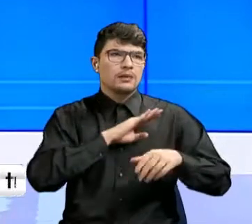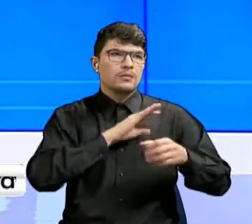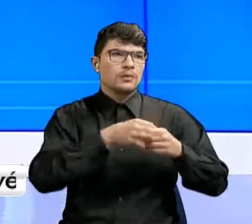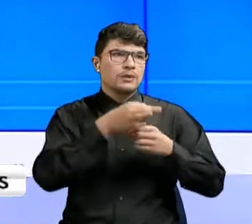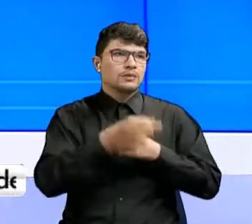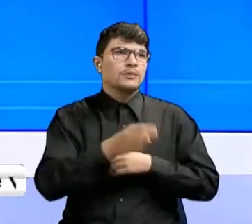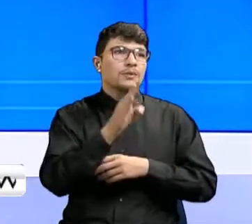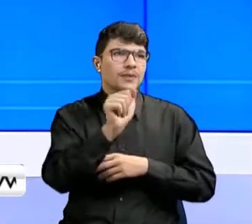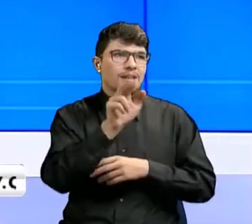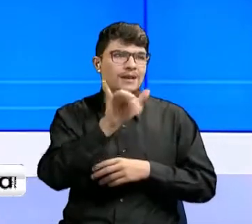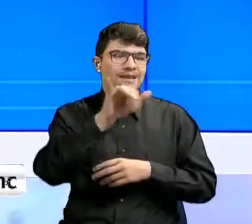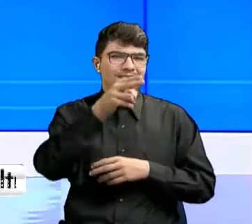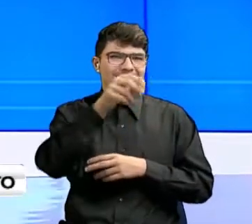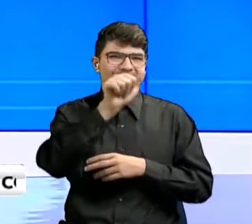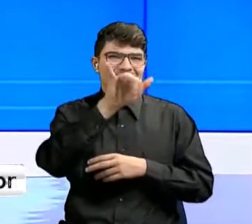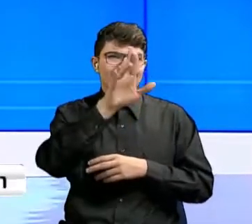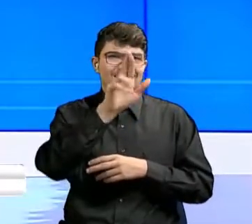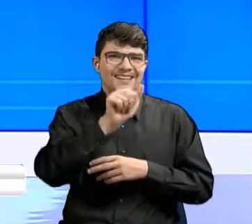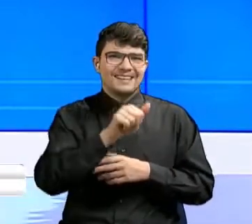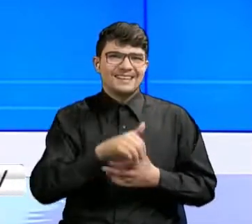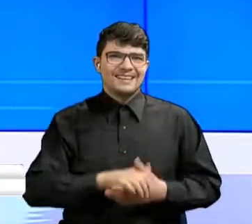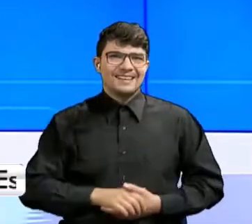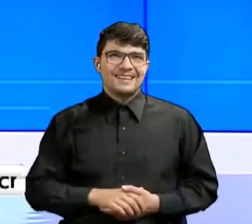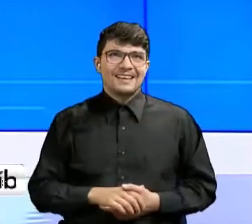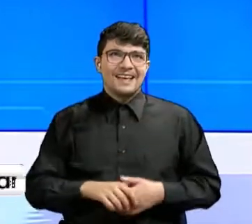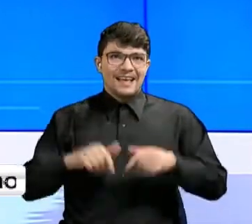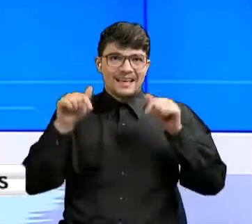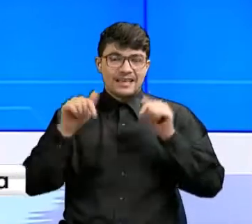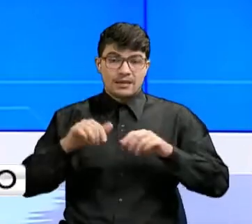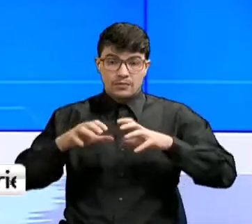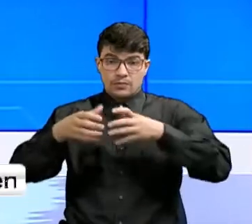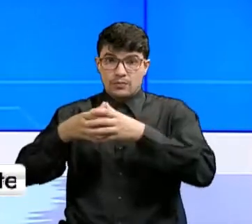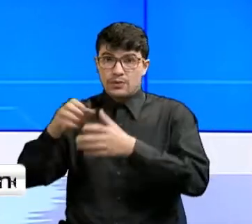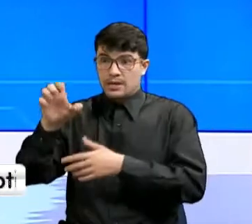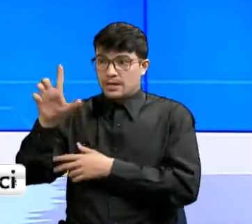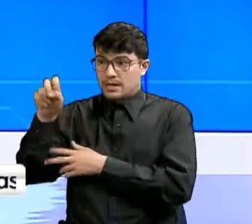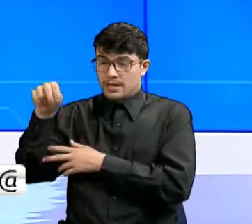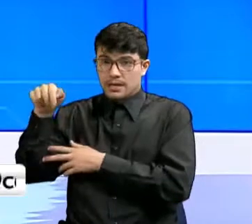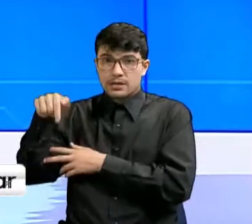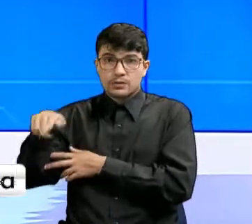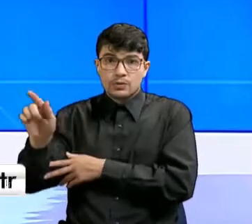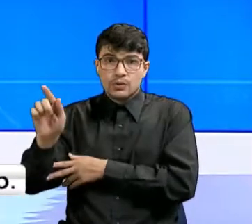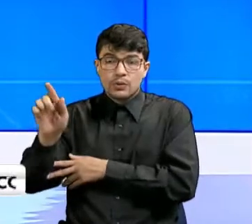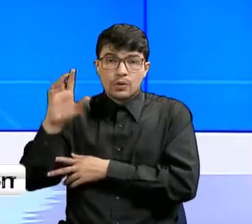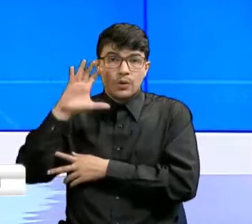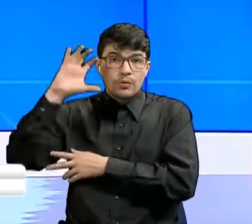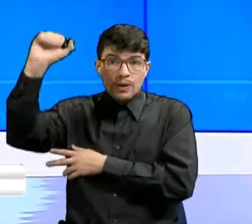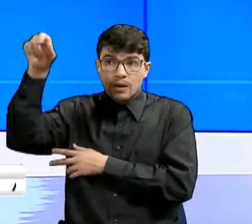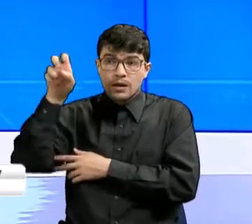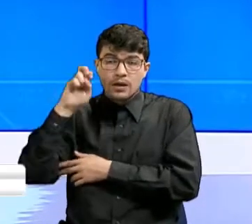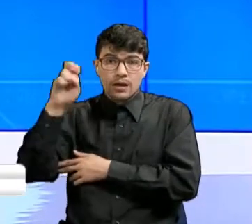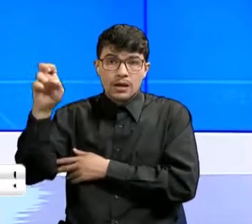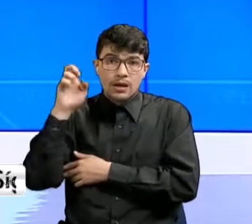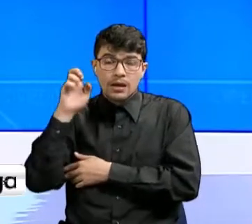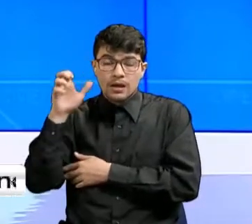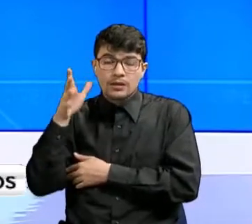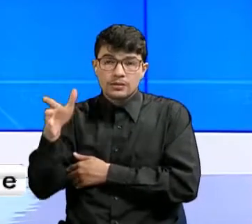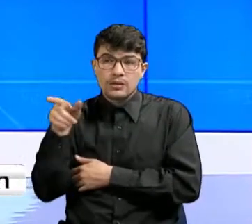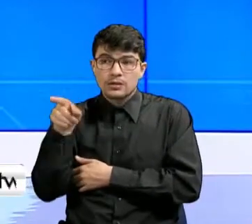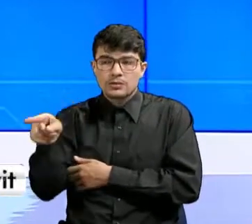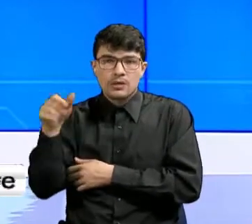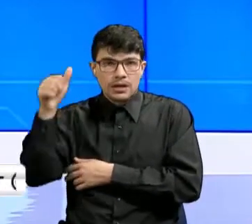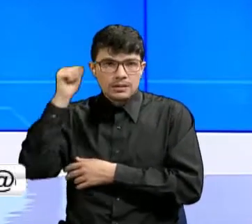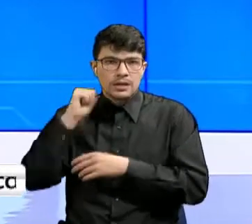Mucha atención que 5 mil millones de pesos fueron hurtados por el grupo guerrillero ELN en la vía Ocaña-Aguachica. Los hechos se registraron anoche cuando al